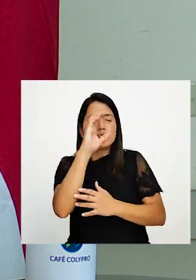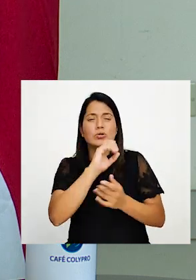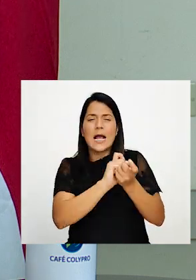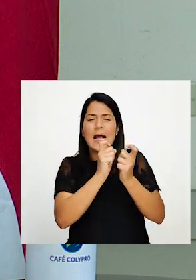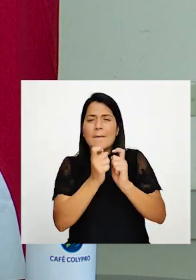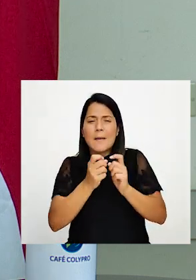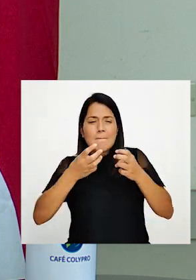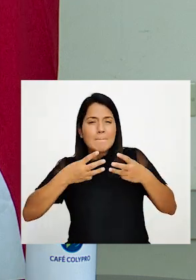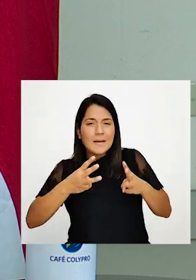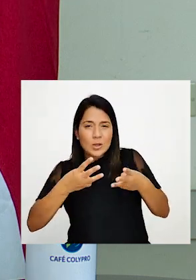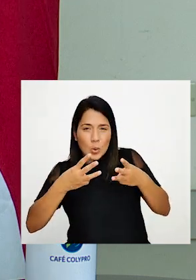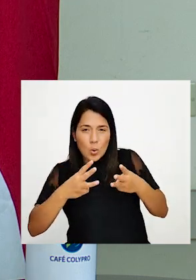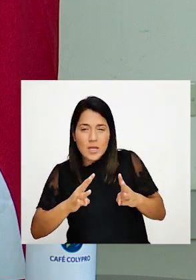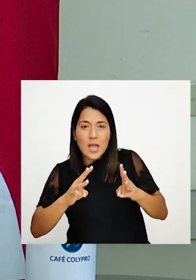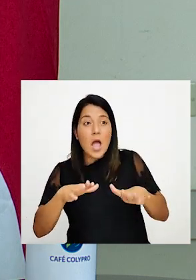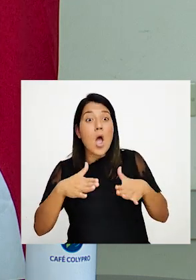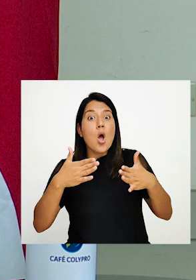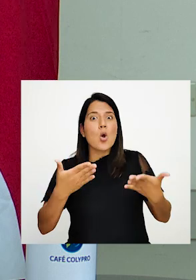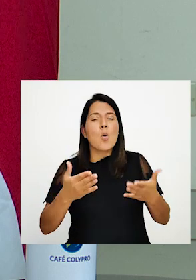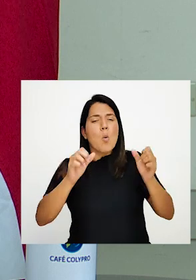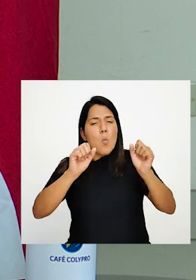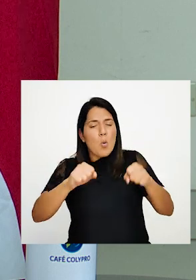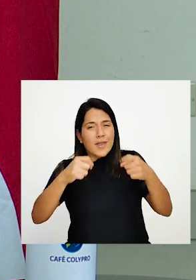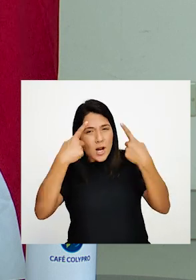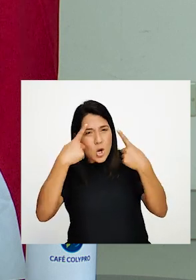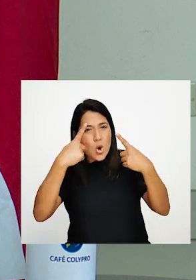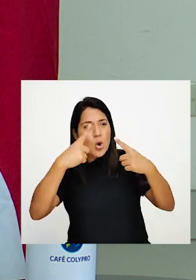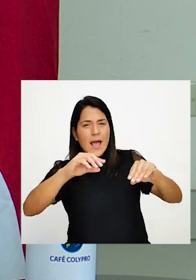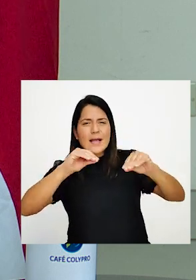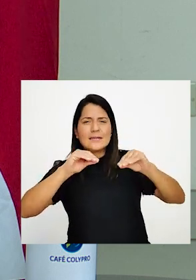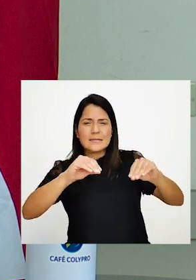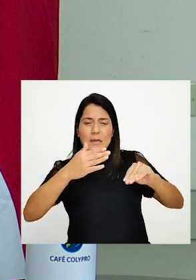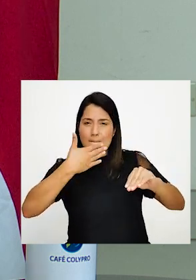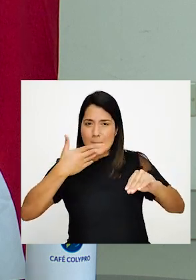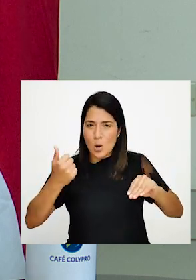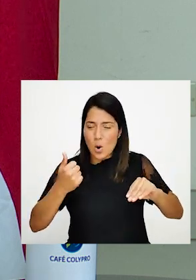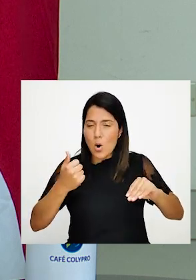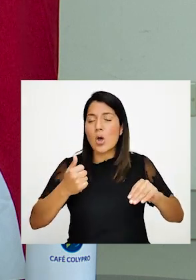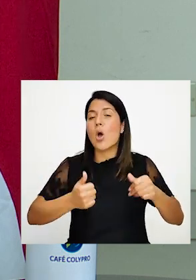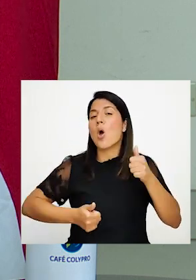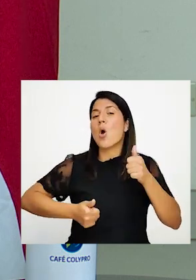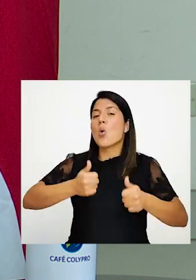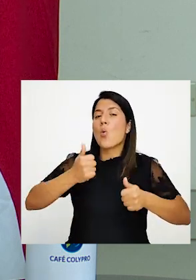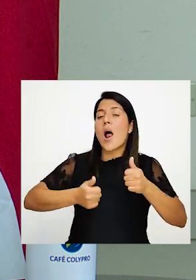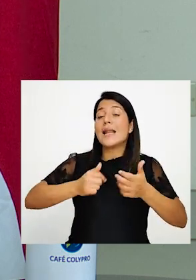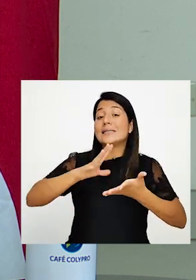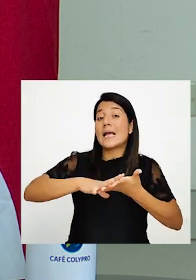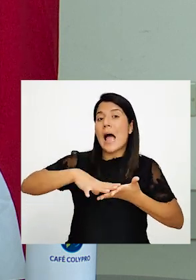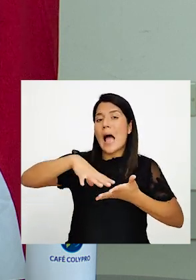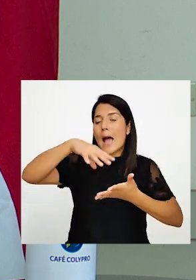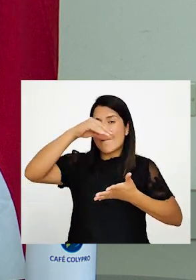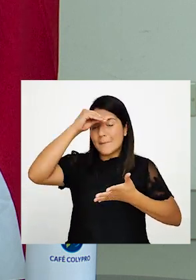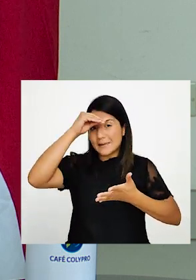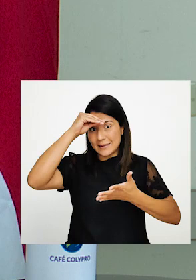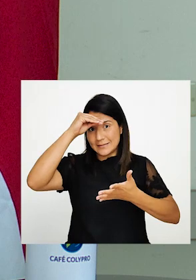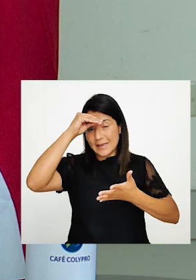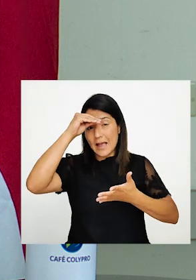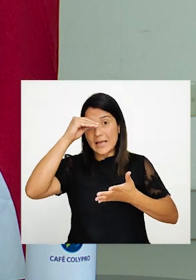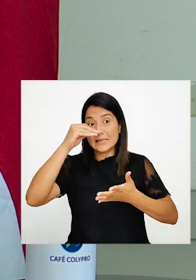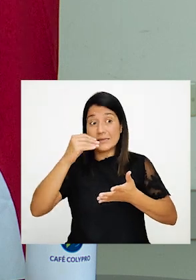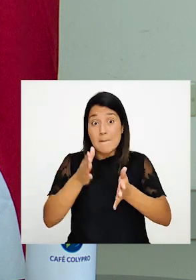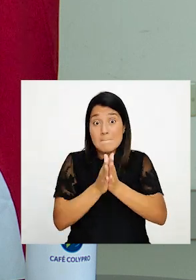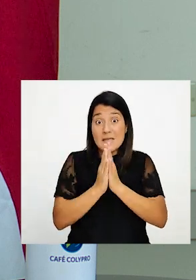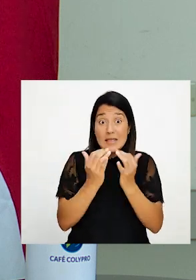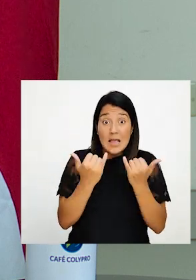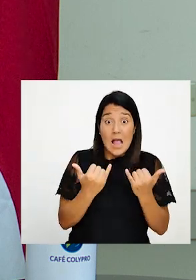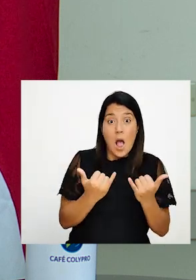replantearse, ¿verdad? Cómo hacer una mejor mediación, cuáles son esos aprendizajes que ahora me piden que antes no, que